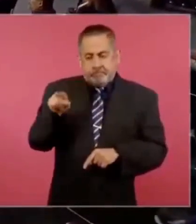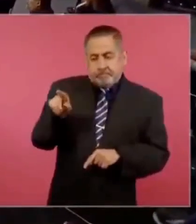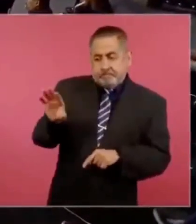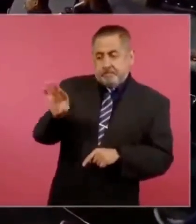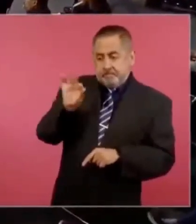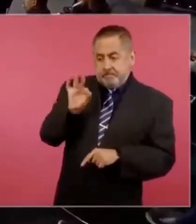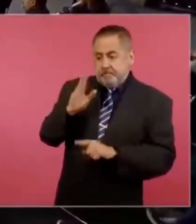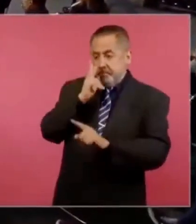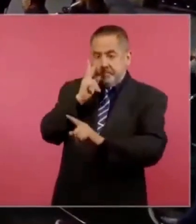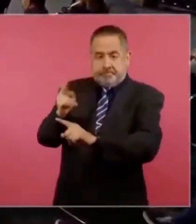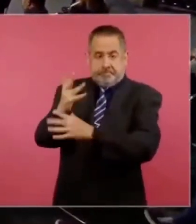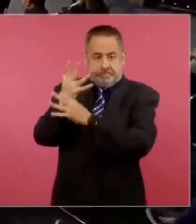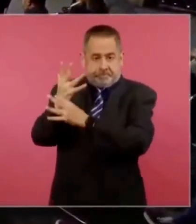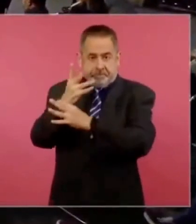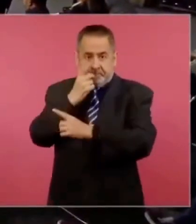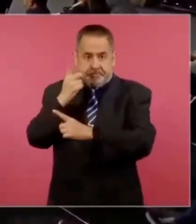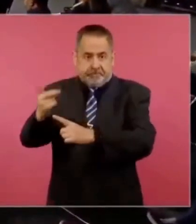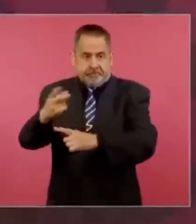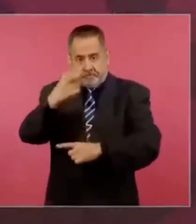este